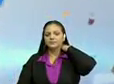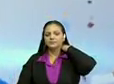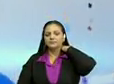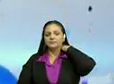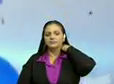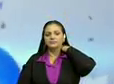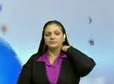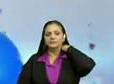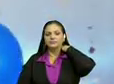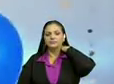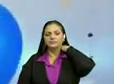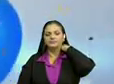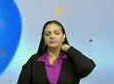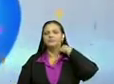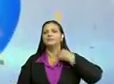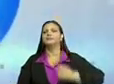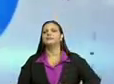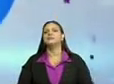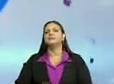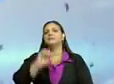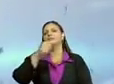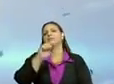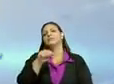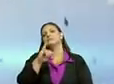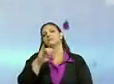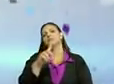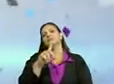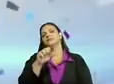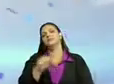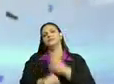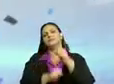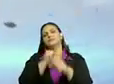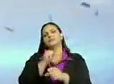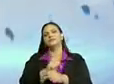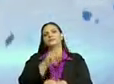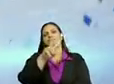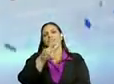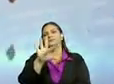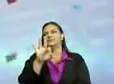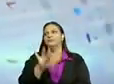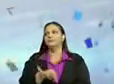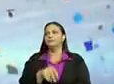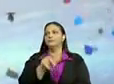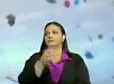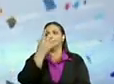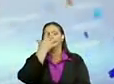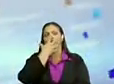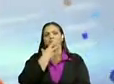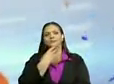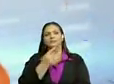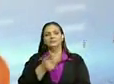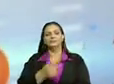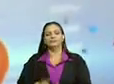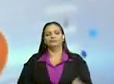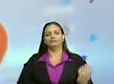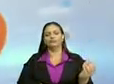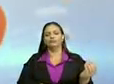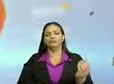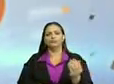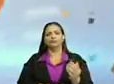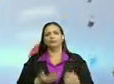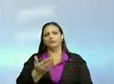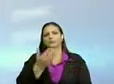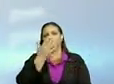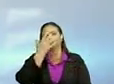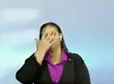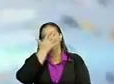Zaira García, 29 años. ¡Qué linda! Mamita con su bebé. Una mamita orgullosa. Así es, muy bella. Es el mejor